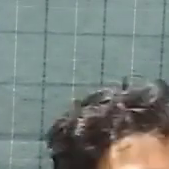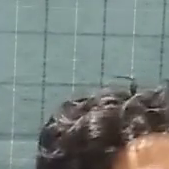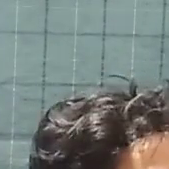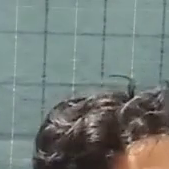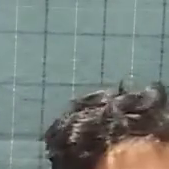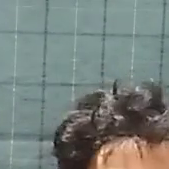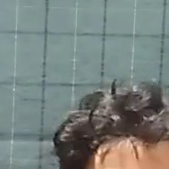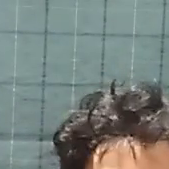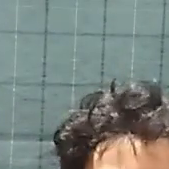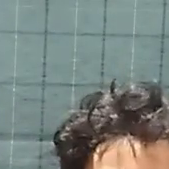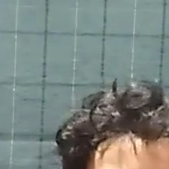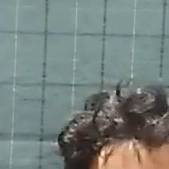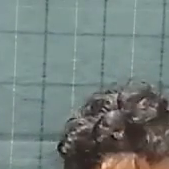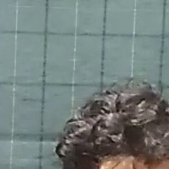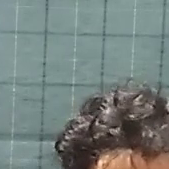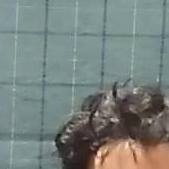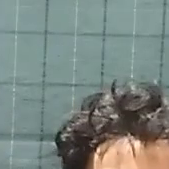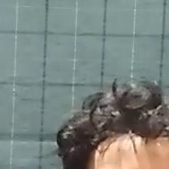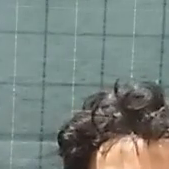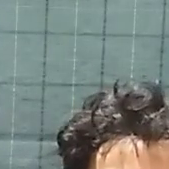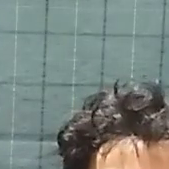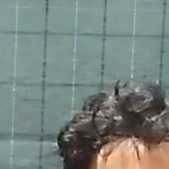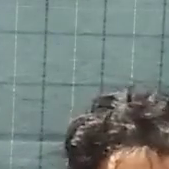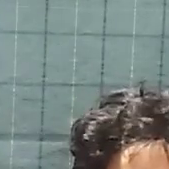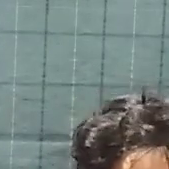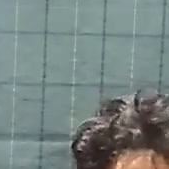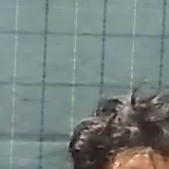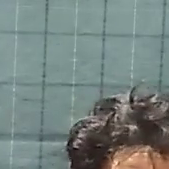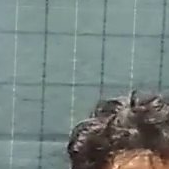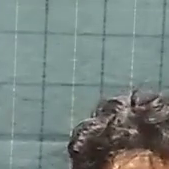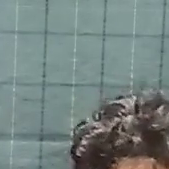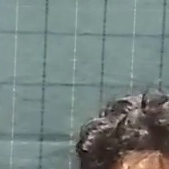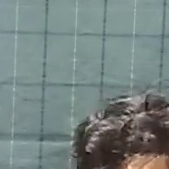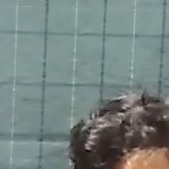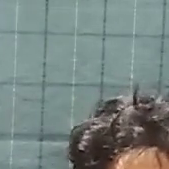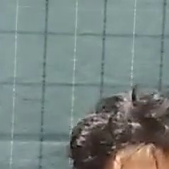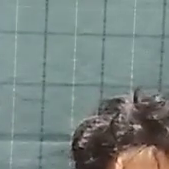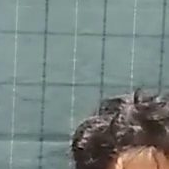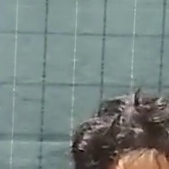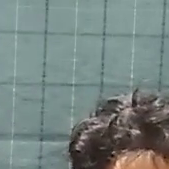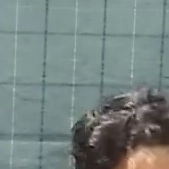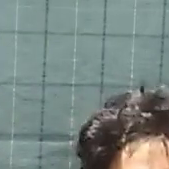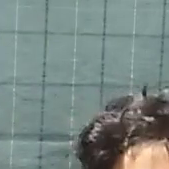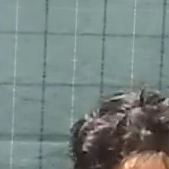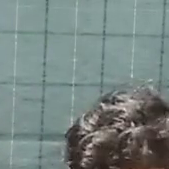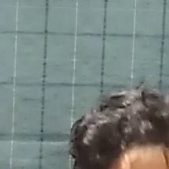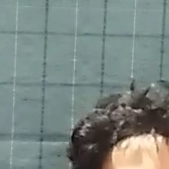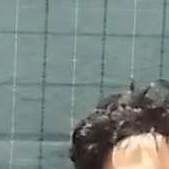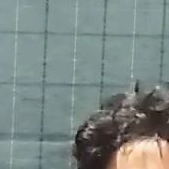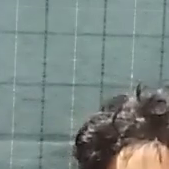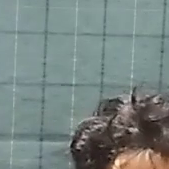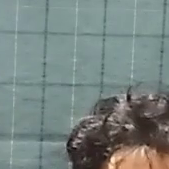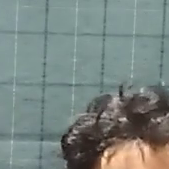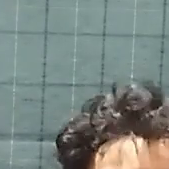Guerrero, llamándolos a la paz y recordándoles la máxima de Benito Juárez: nada por la fuerza, todo conforme a la razón y